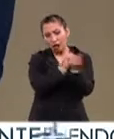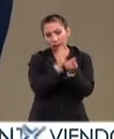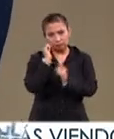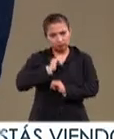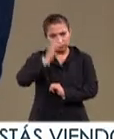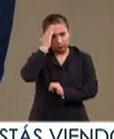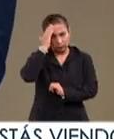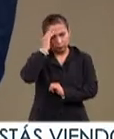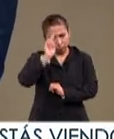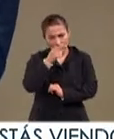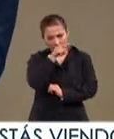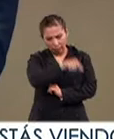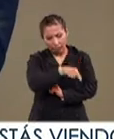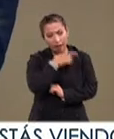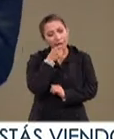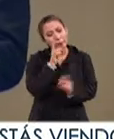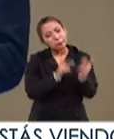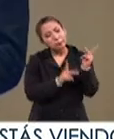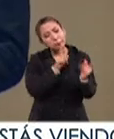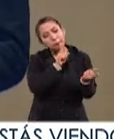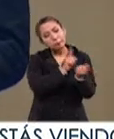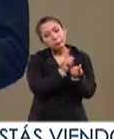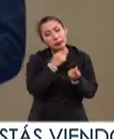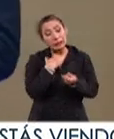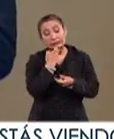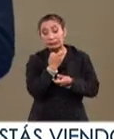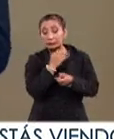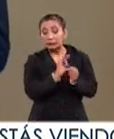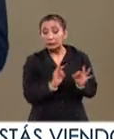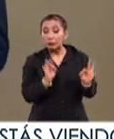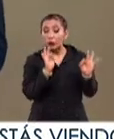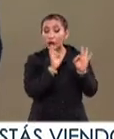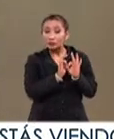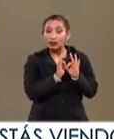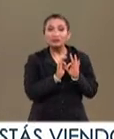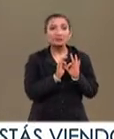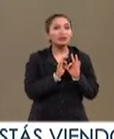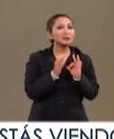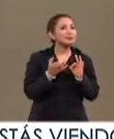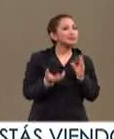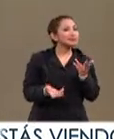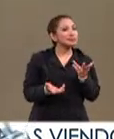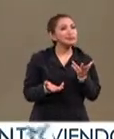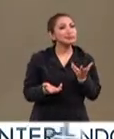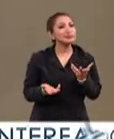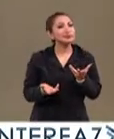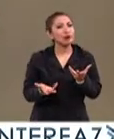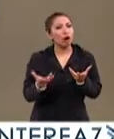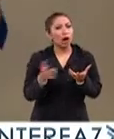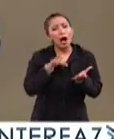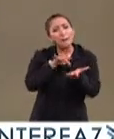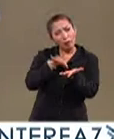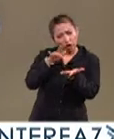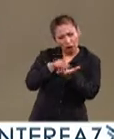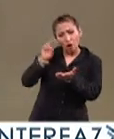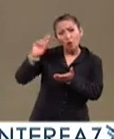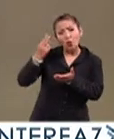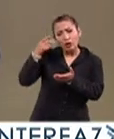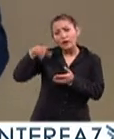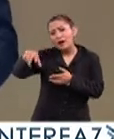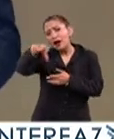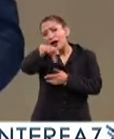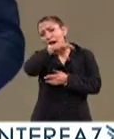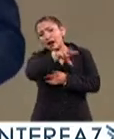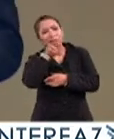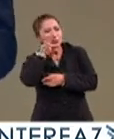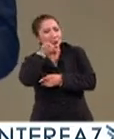señor rector, también platicábamos de la importancia de no solo apoyar a las universidades que